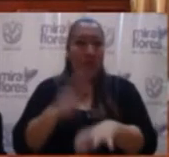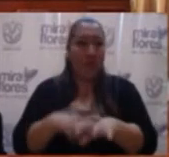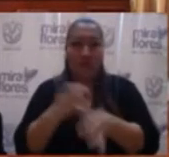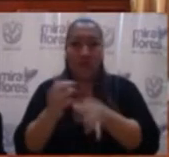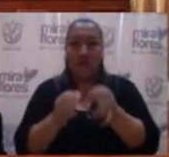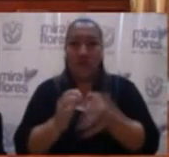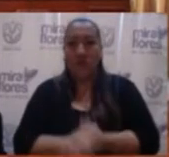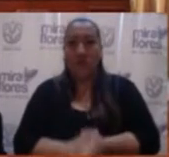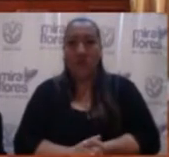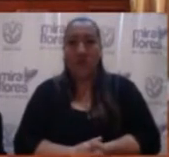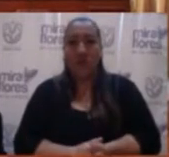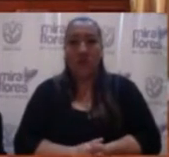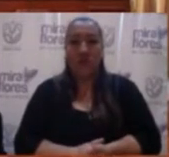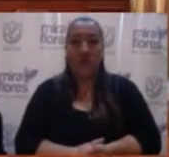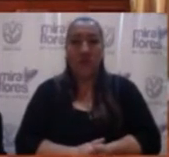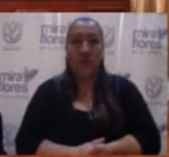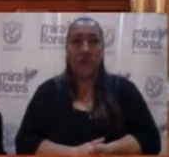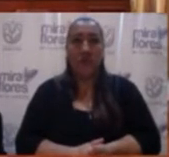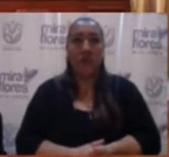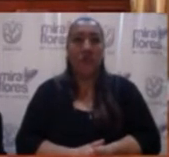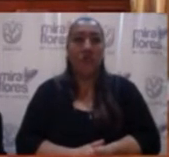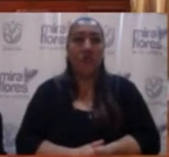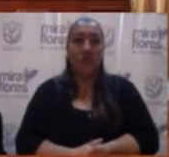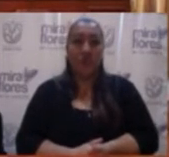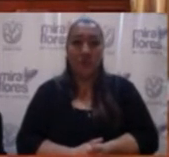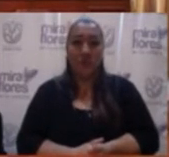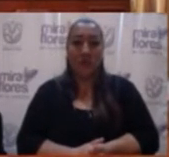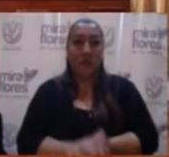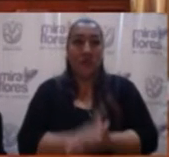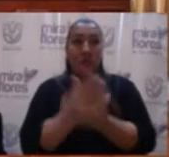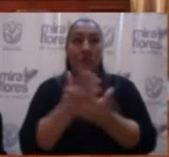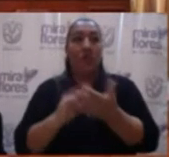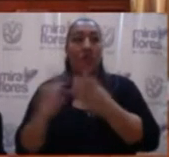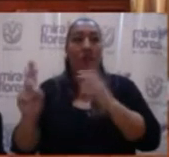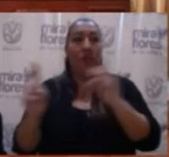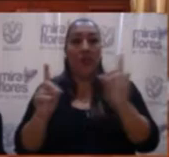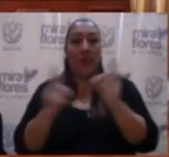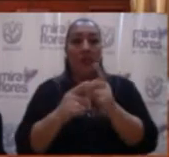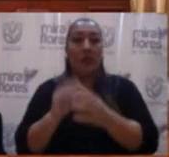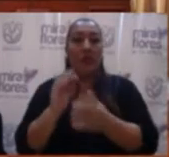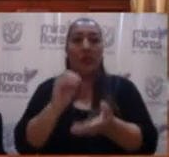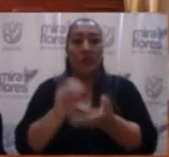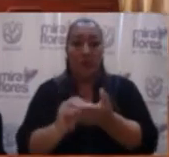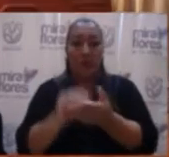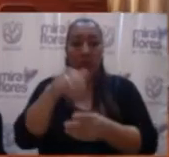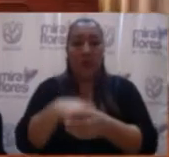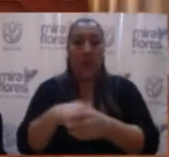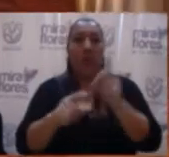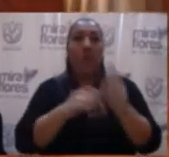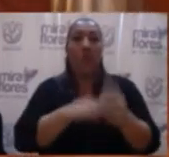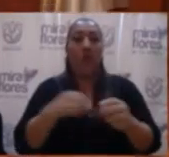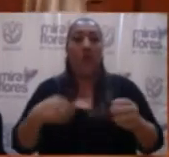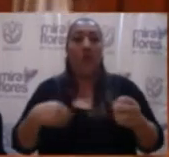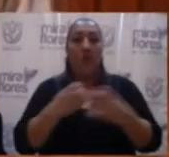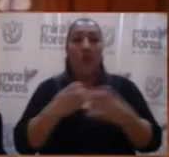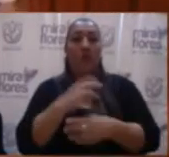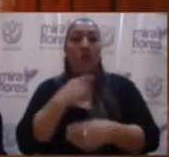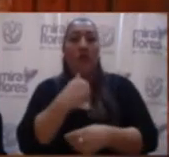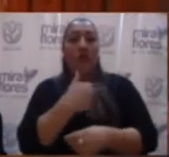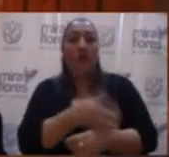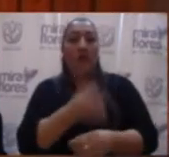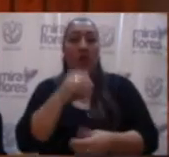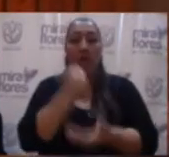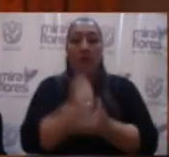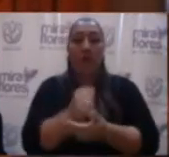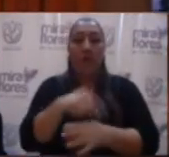de diálogo que se exprese en estos momentos. No habiendo debate, vamos a proceder a votar. Aquellos miembros del Consejo que estén a favor de aprobar el